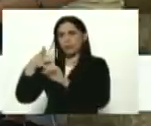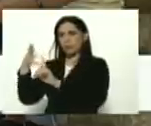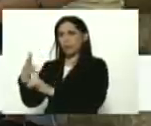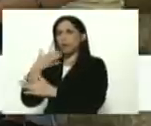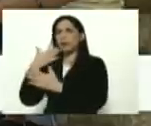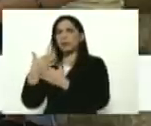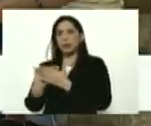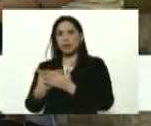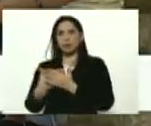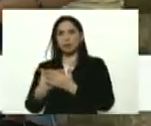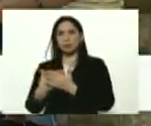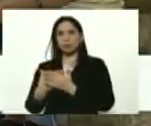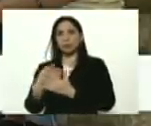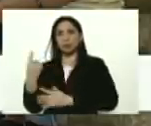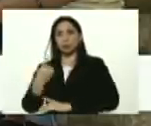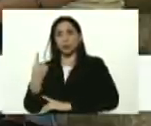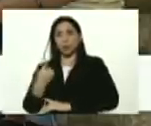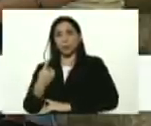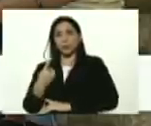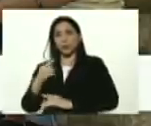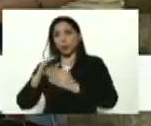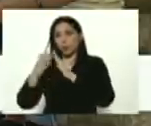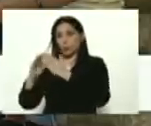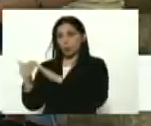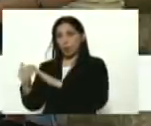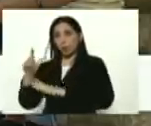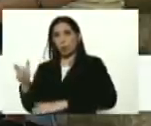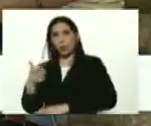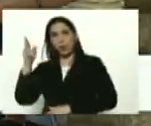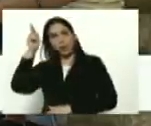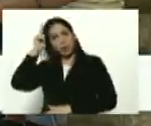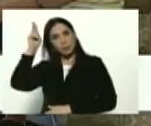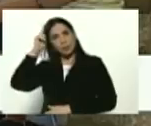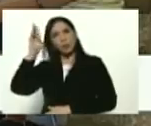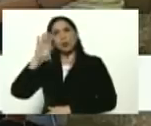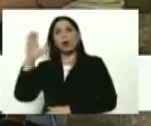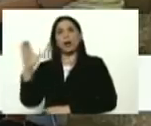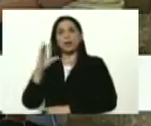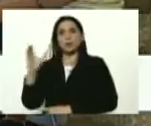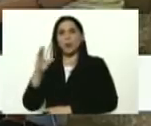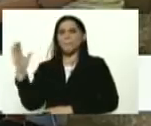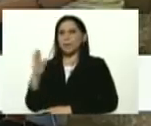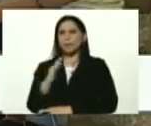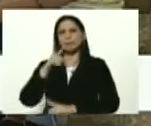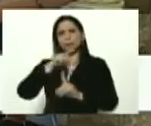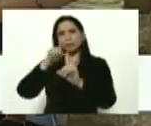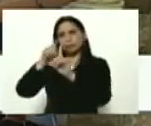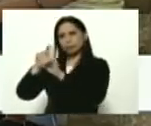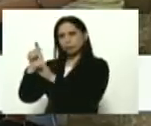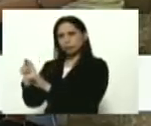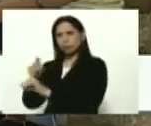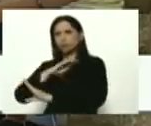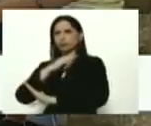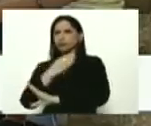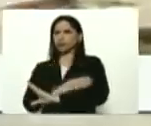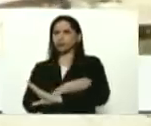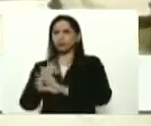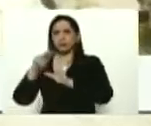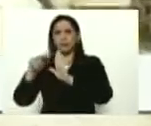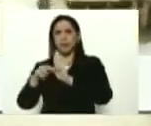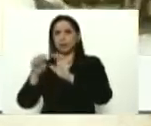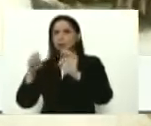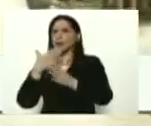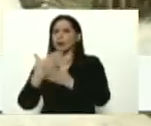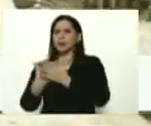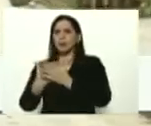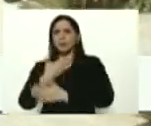le invito no solo a la comunidad de Guaycaipuro, sino a la comunidad de Caricuao a venir para enseñar y reforzarlo a nivel educativo. Gracias, presidente.